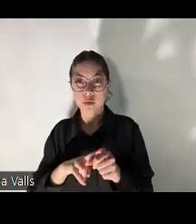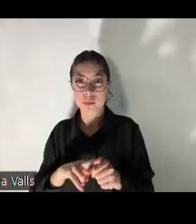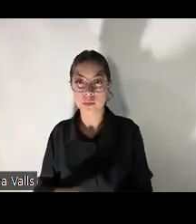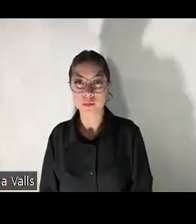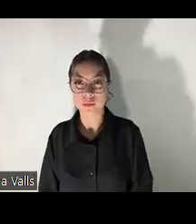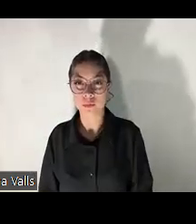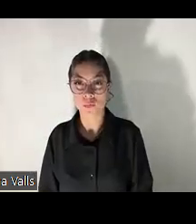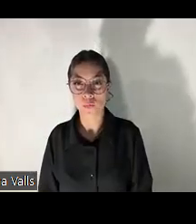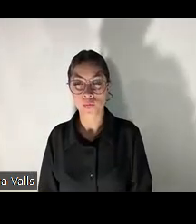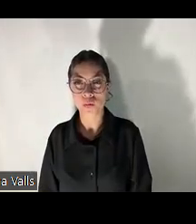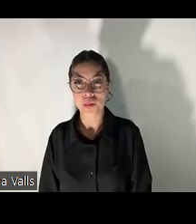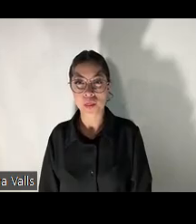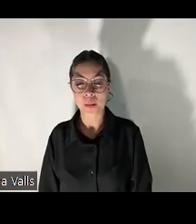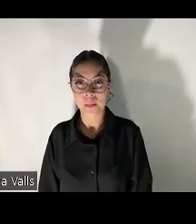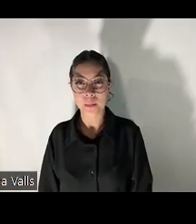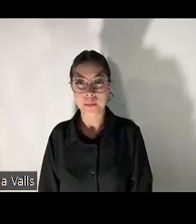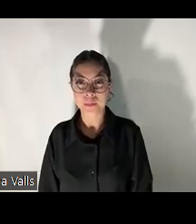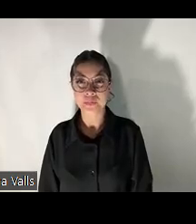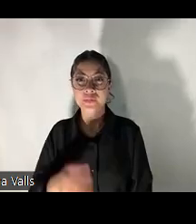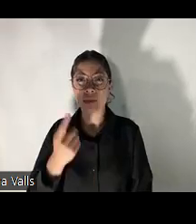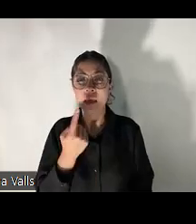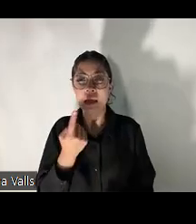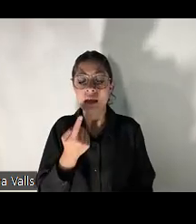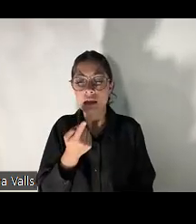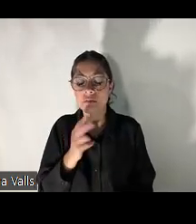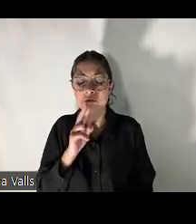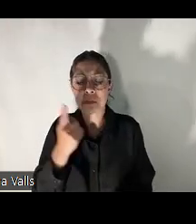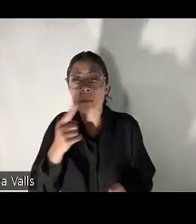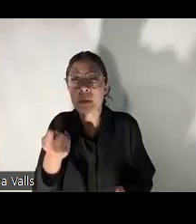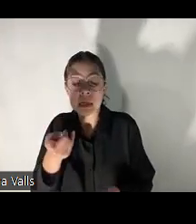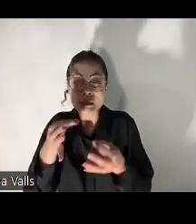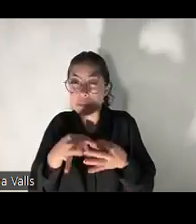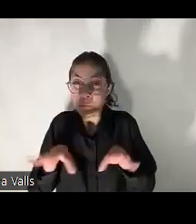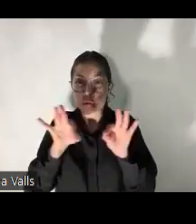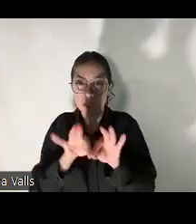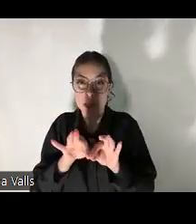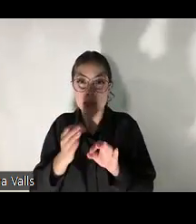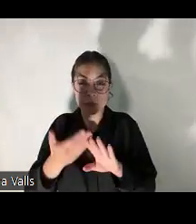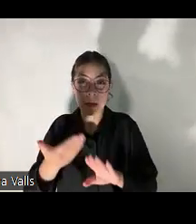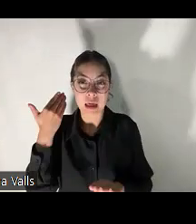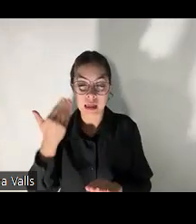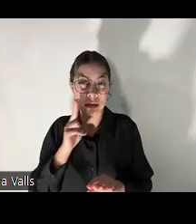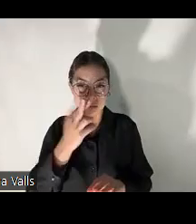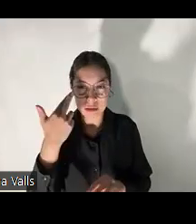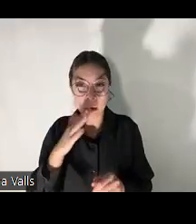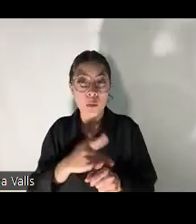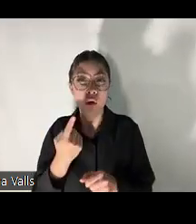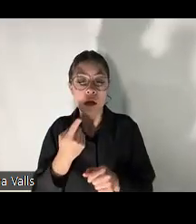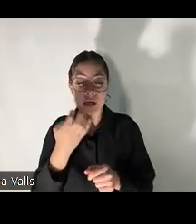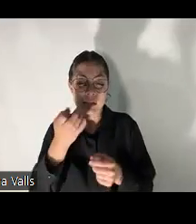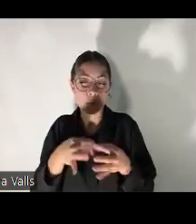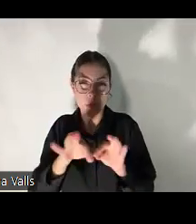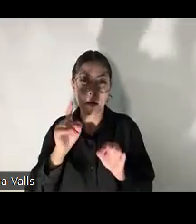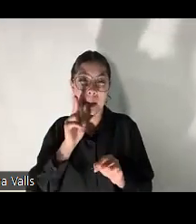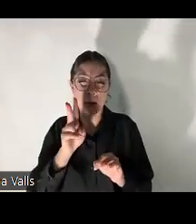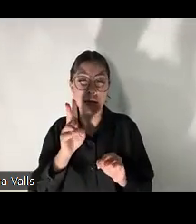¿Esto a qué nos lleva? Pues a que es importantísima la clínica. Quiero cerrar esta parte y es a lo que nos vamos a seguir ahora. Quiero